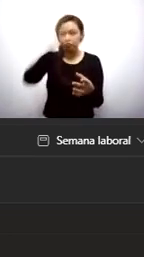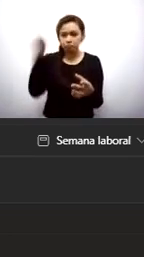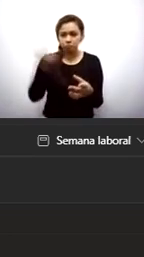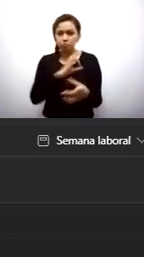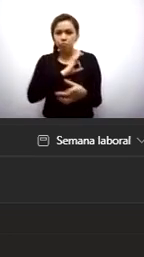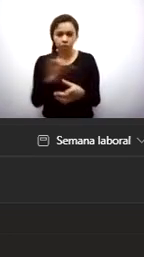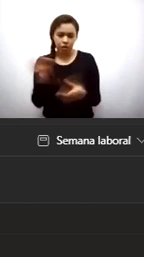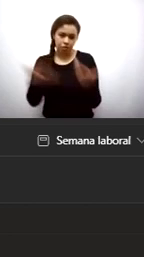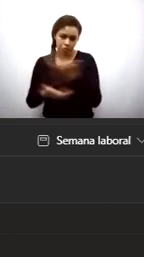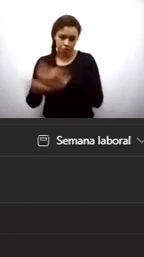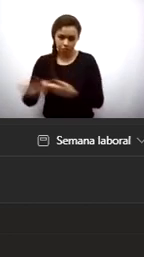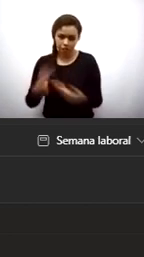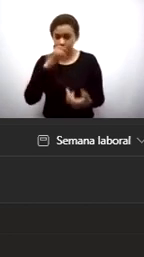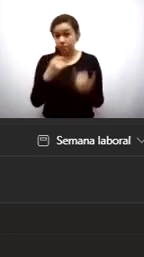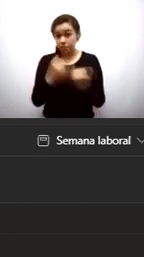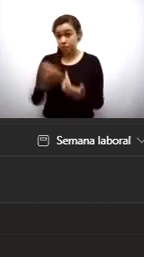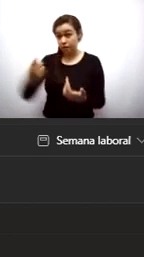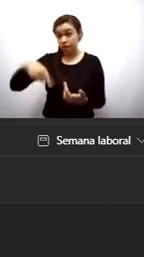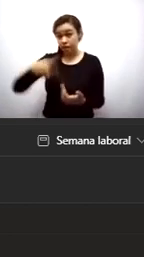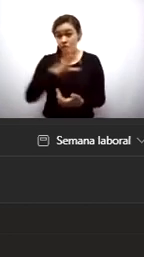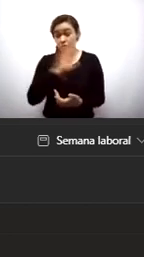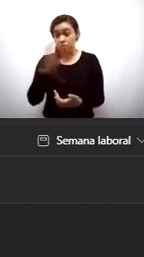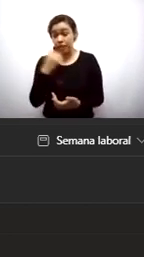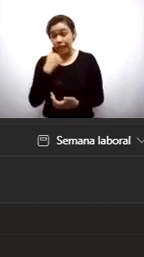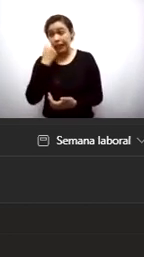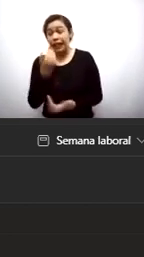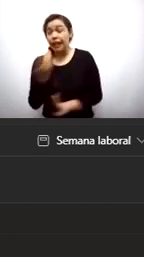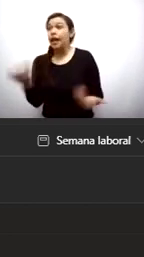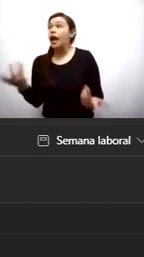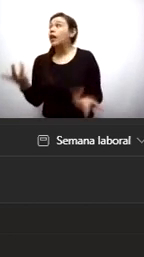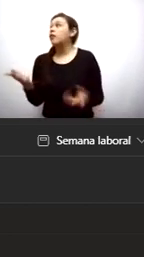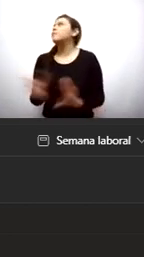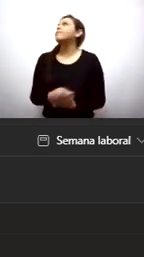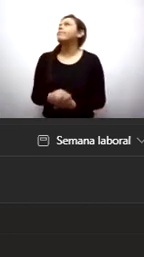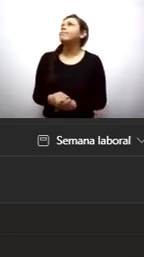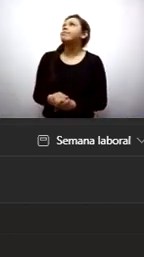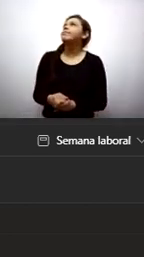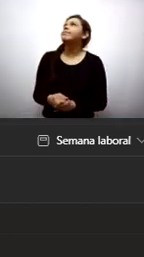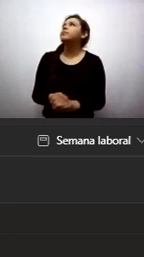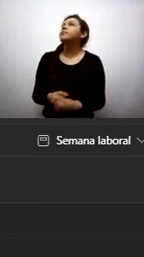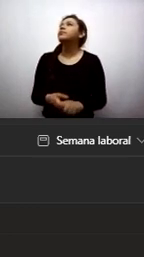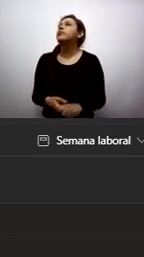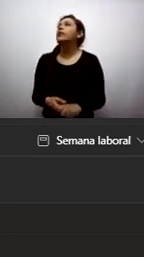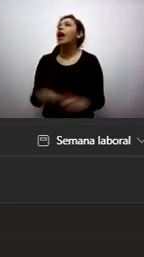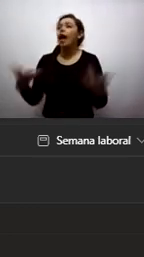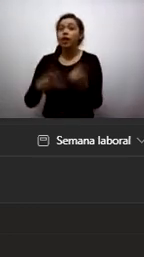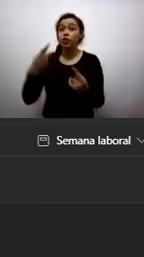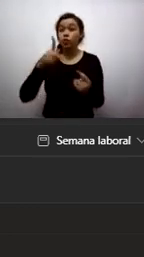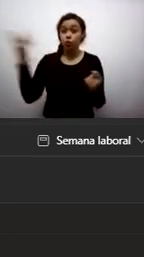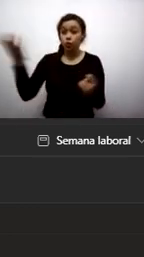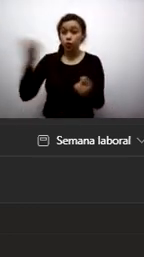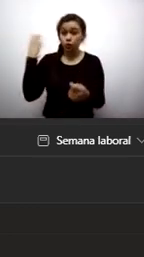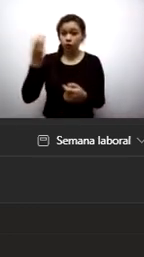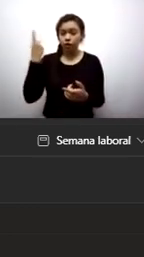que también se puedan atrever a generar sus propias exposiciones, que ellos se puedan